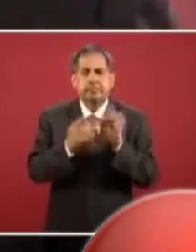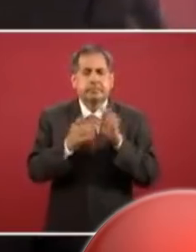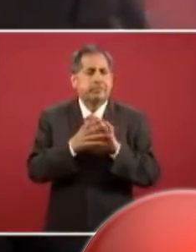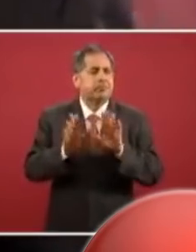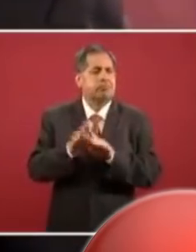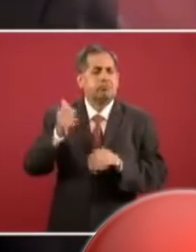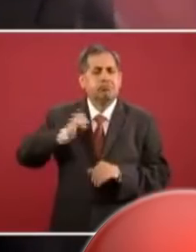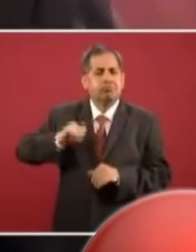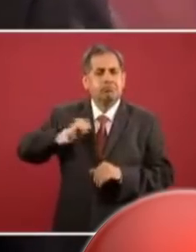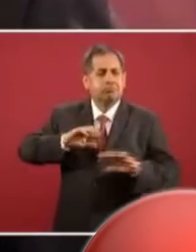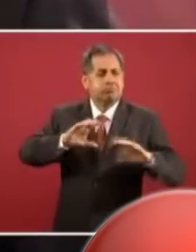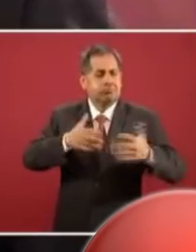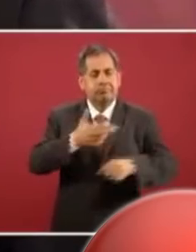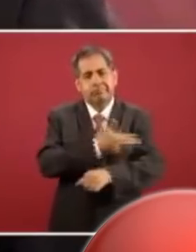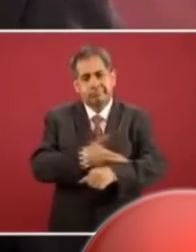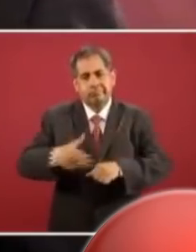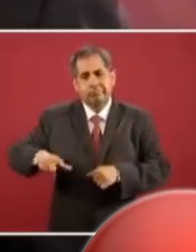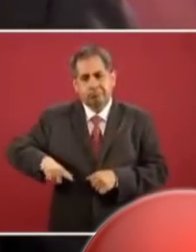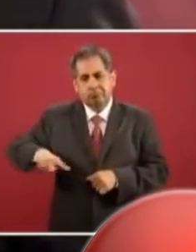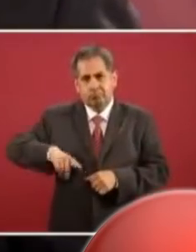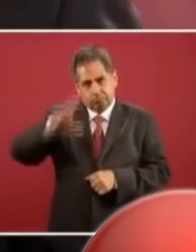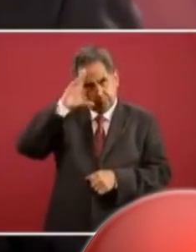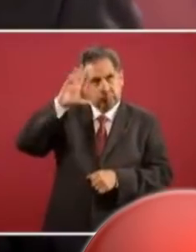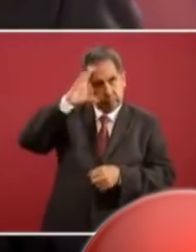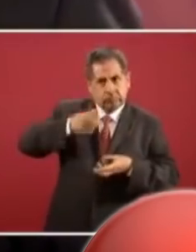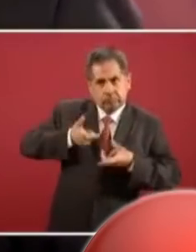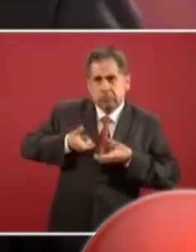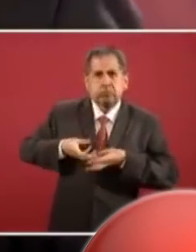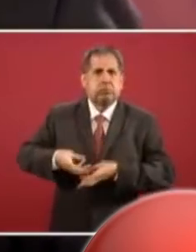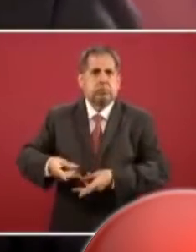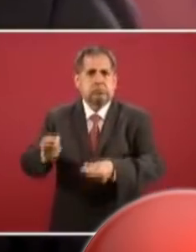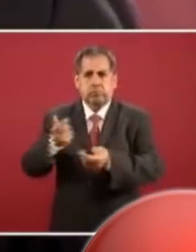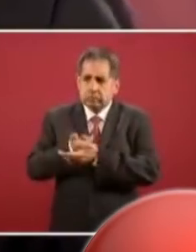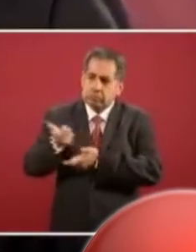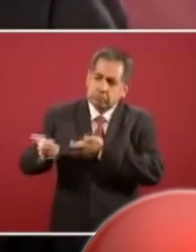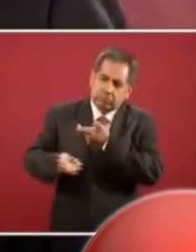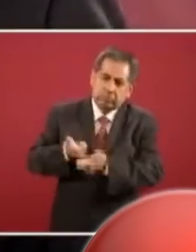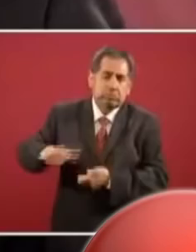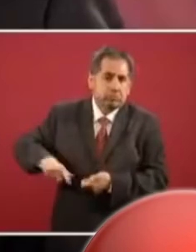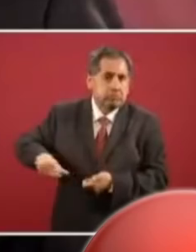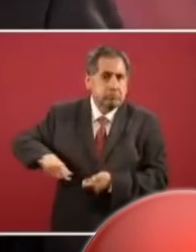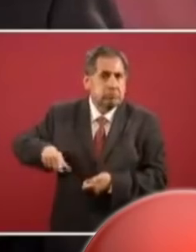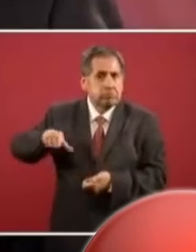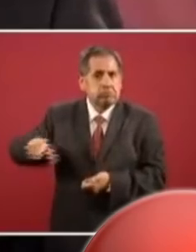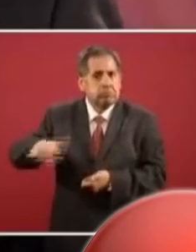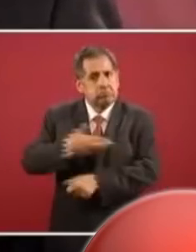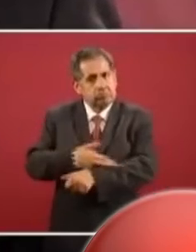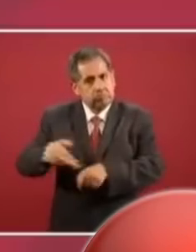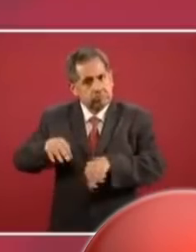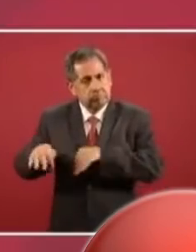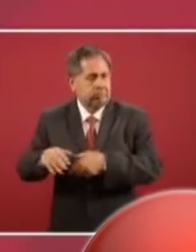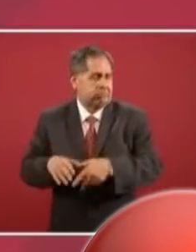aparato burocrático, oneroso, costosísimo